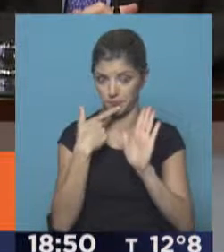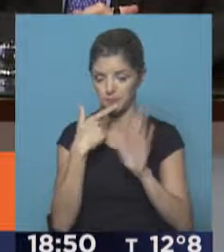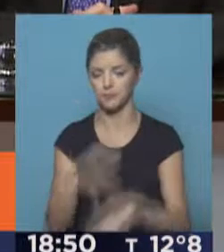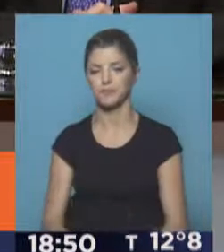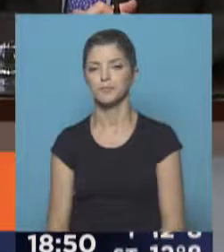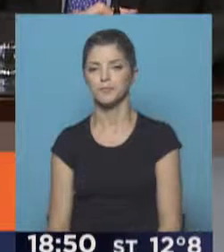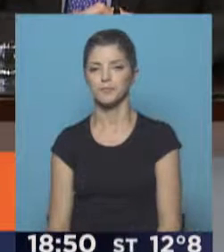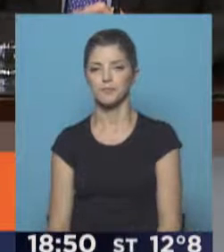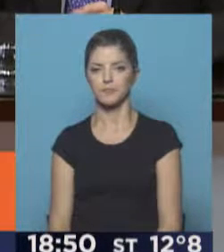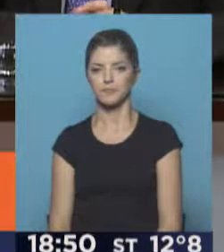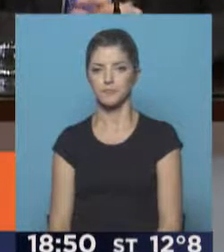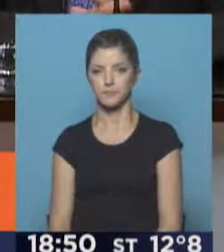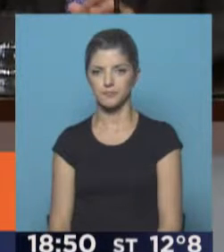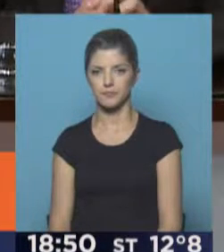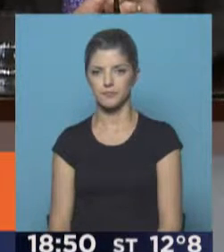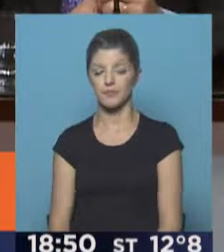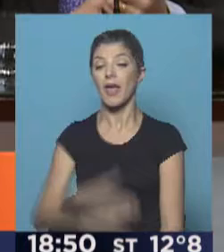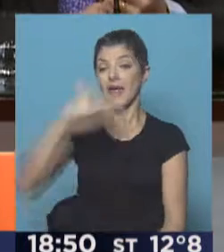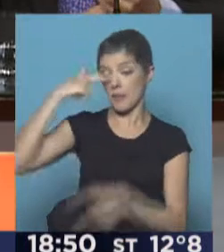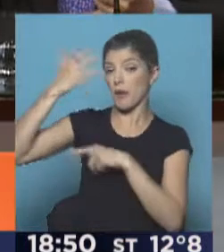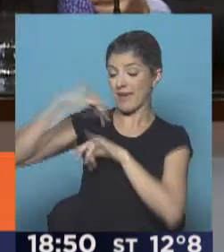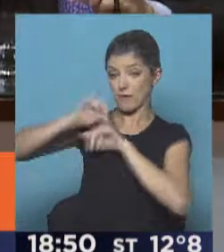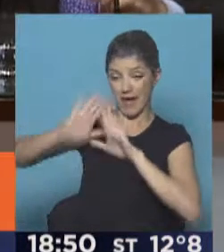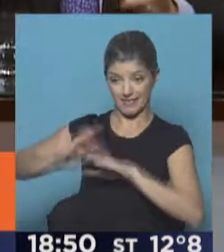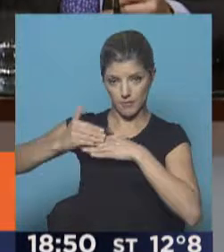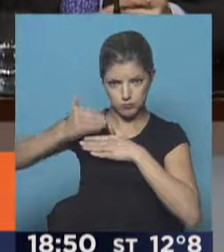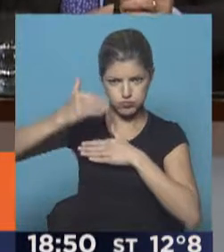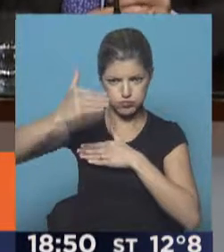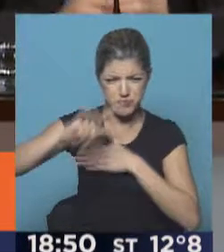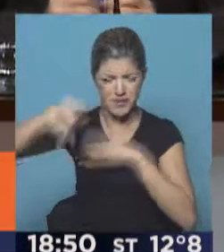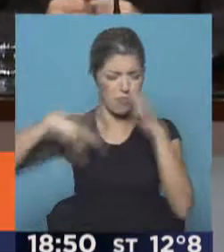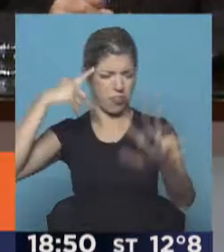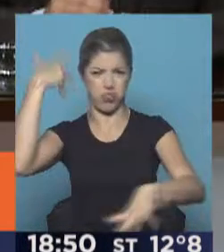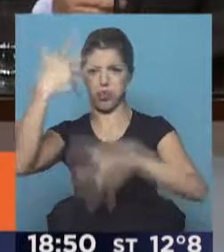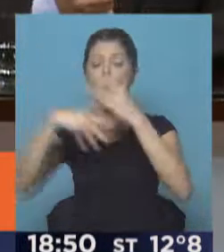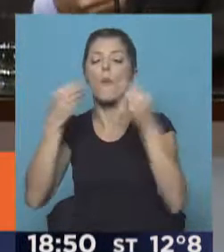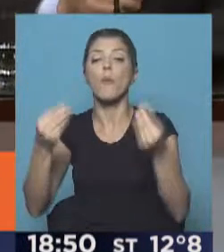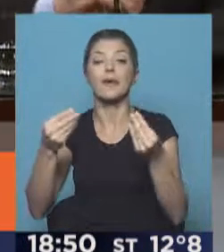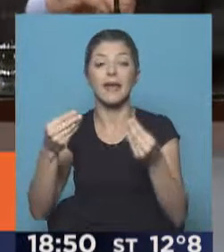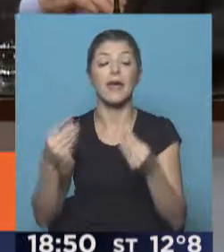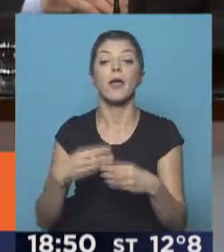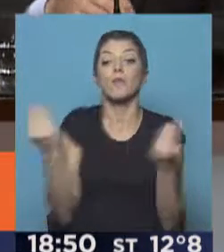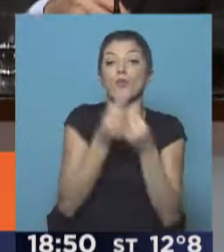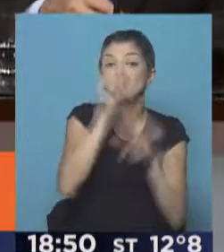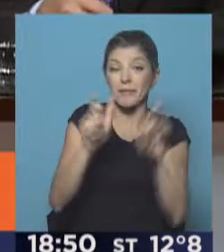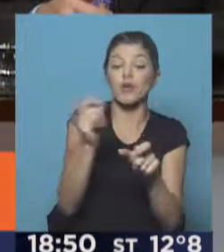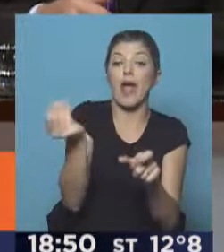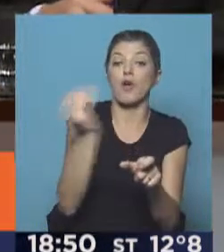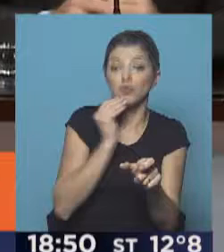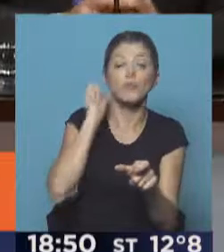La confusión que se genera posteriormente es que a partir de este aumento del consumo que se da por el